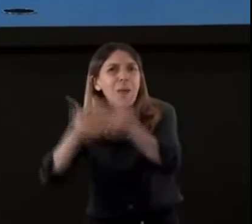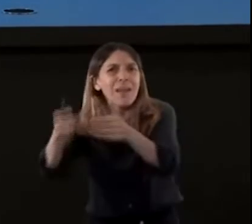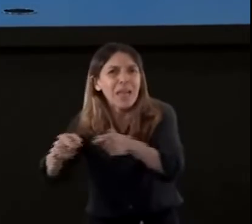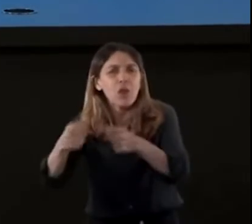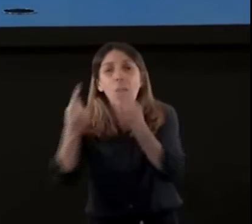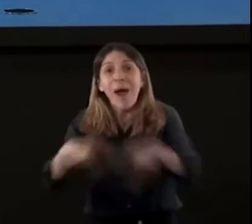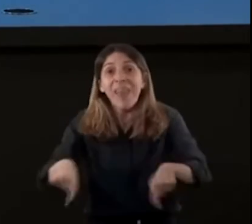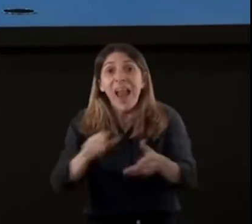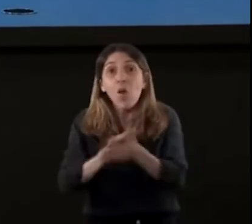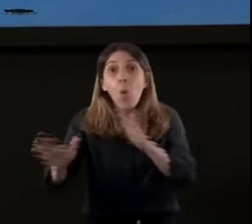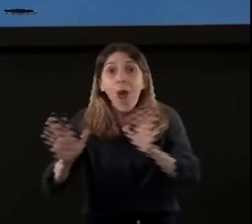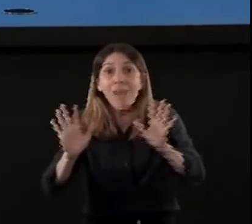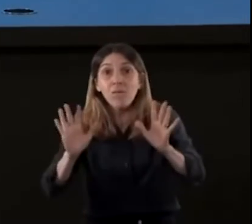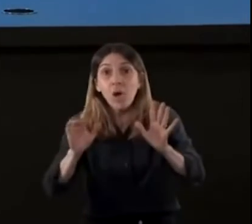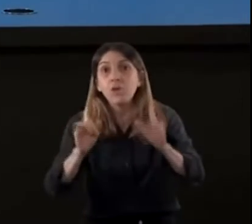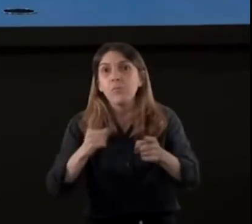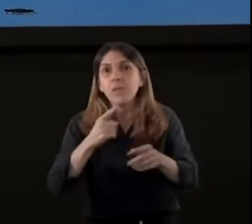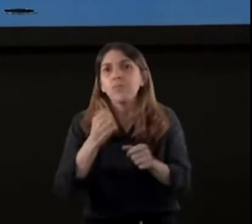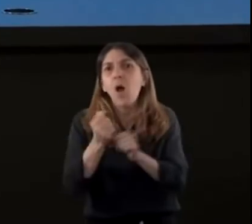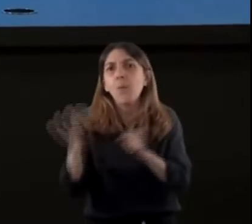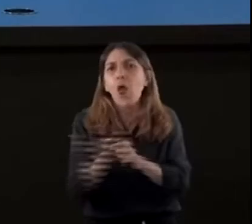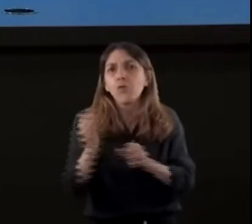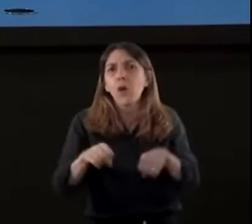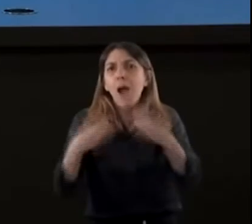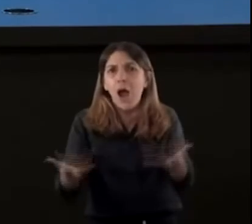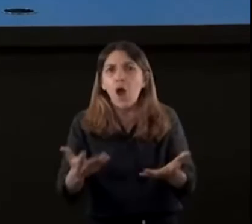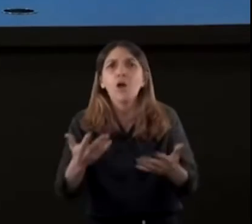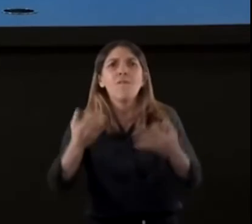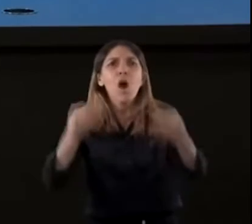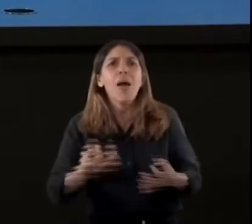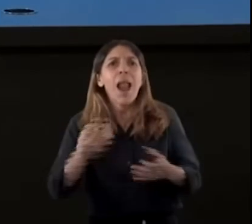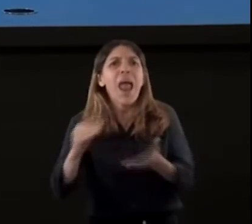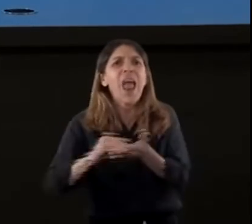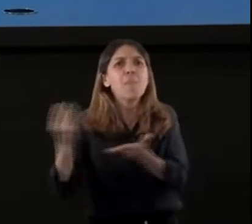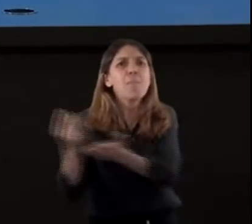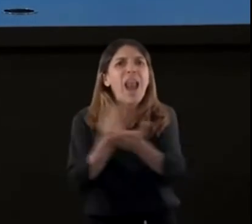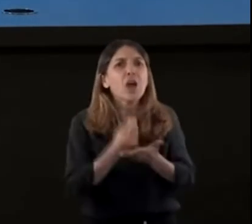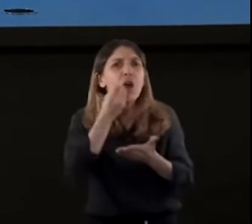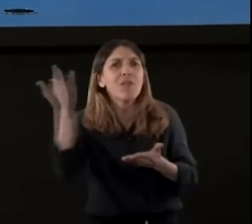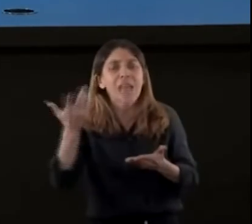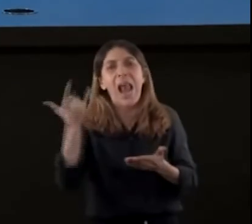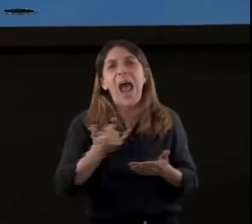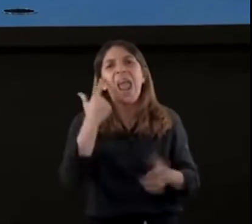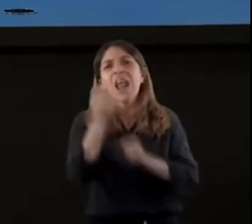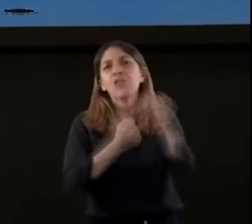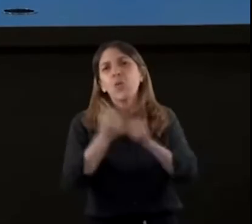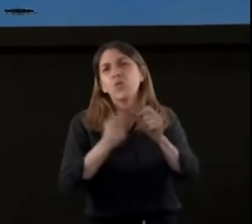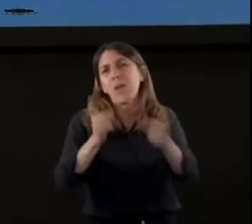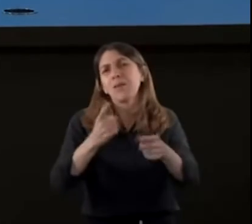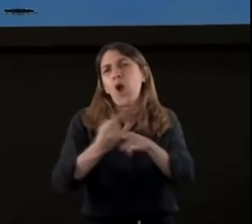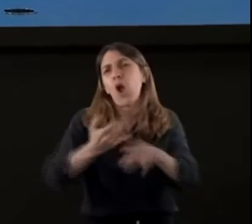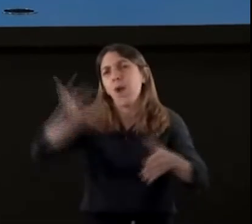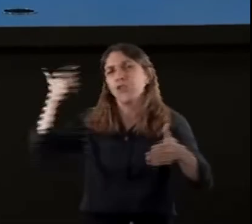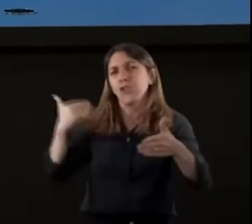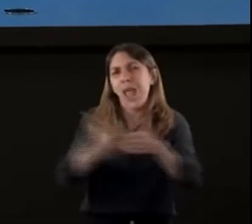nuevos y diseños, mejorar la productividad, crear empleos formales. Acá incluimos industrias tradicionales de Argentina, ¿no? Como el